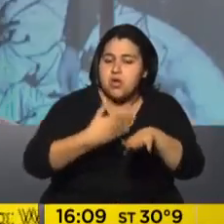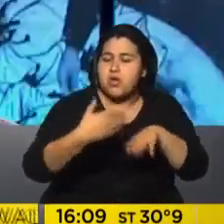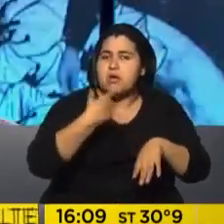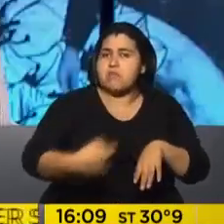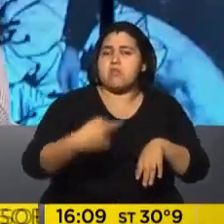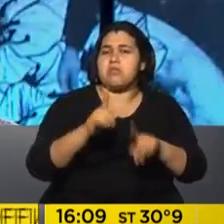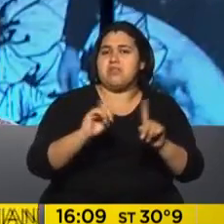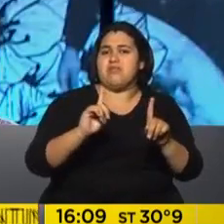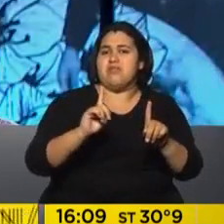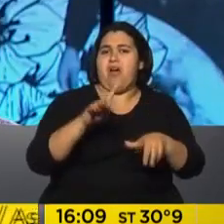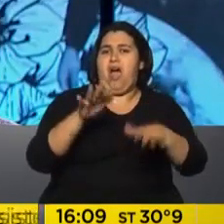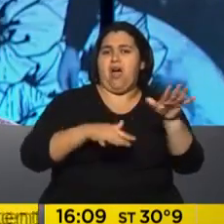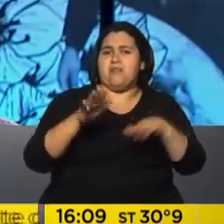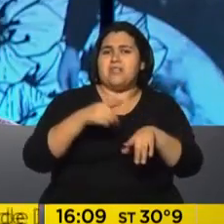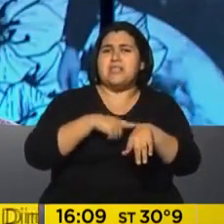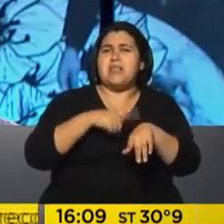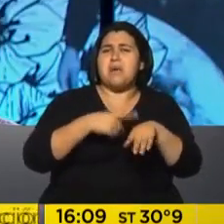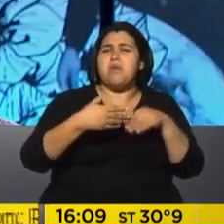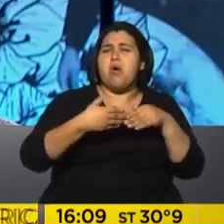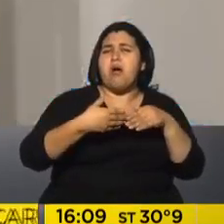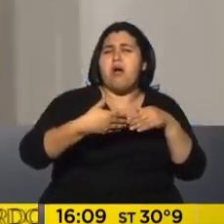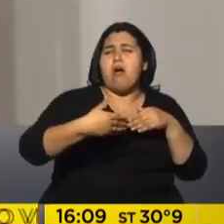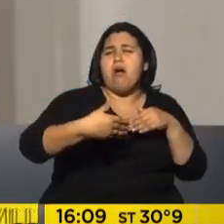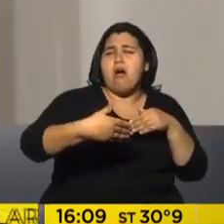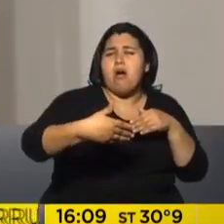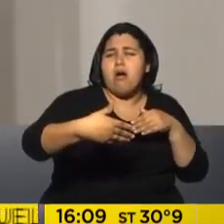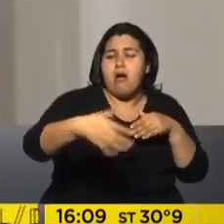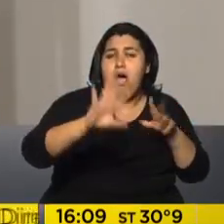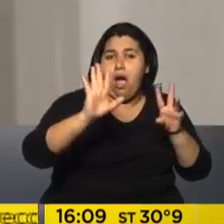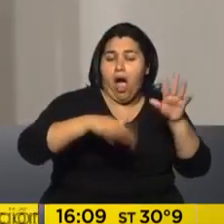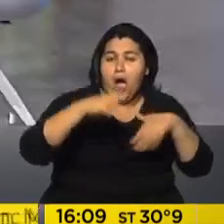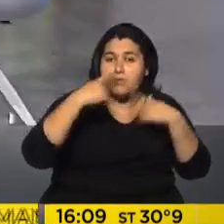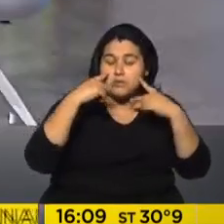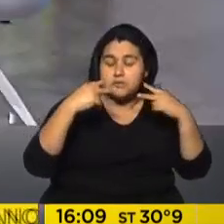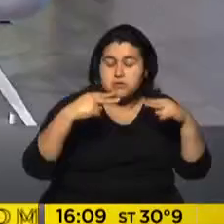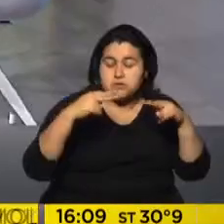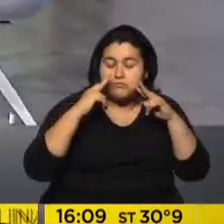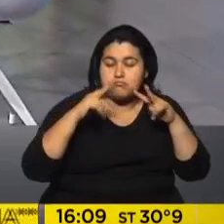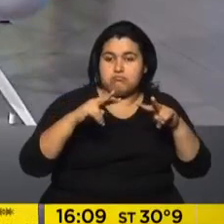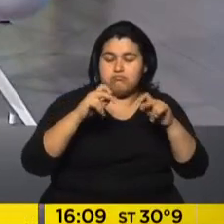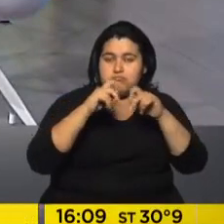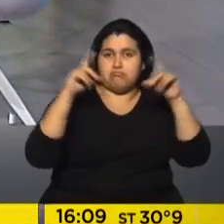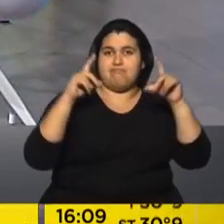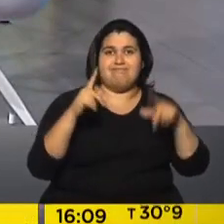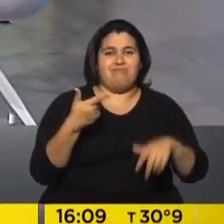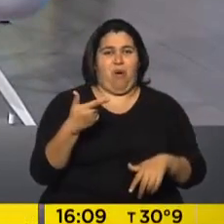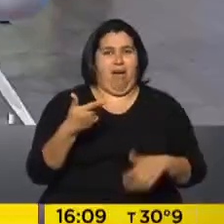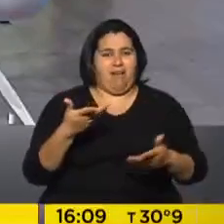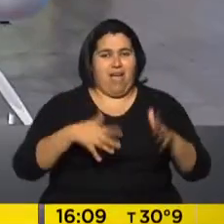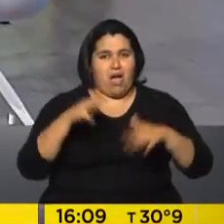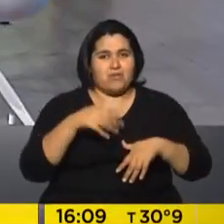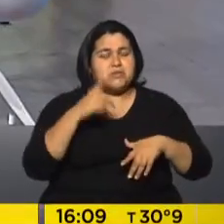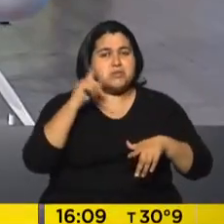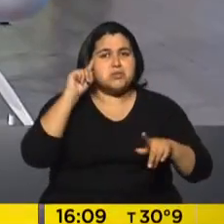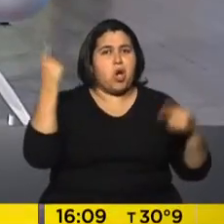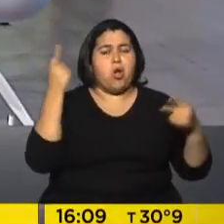nos damos cuenta cuando pasa un tiempo largo y si nos damos cuenta. Si nos damos cuenta, tal cual. Bueno, el tiempo nos da una perspectiva